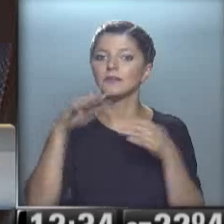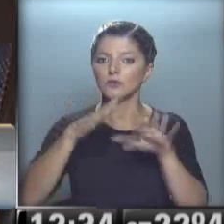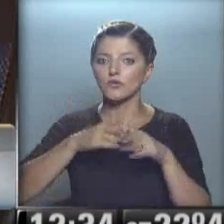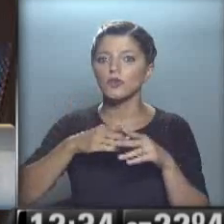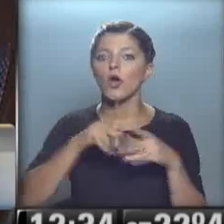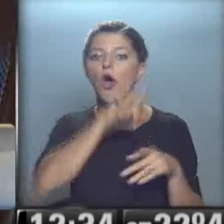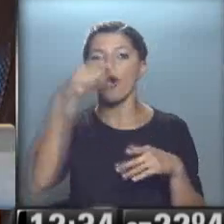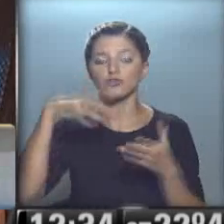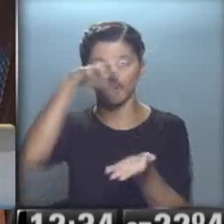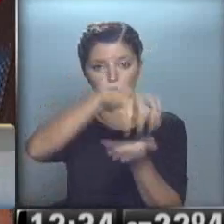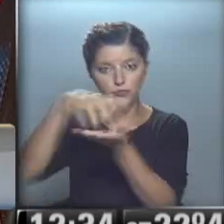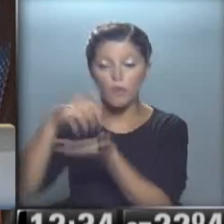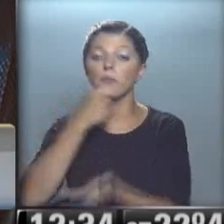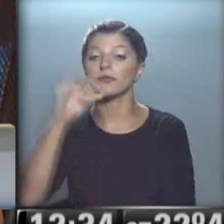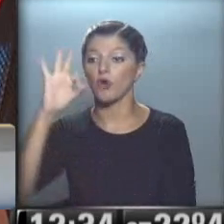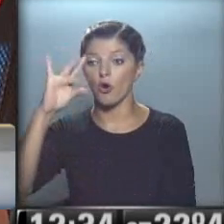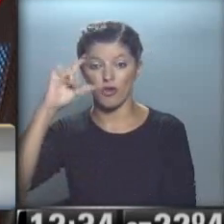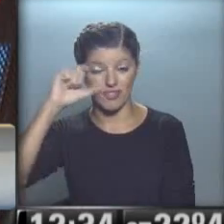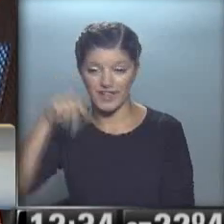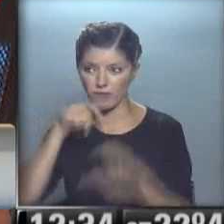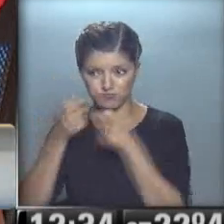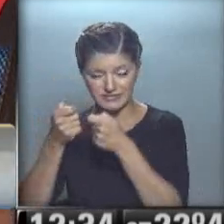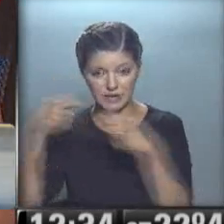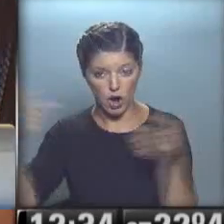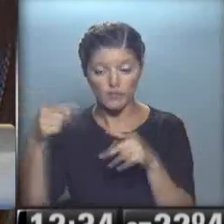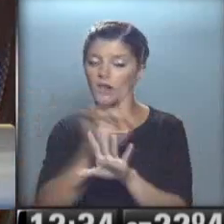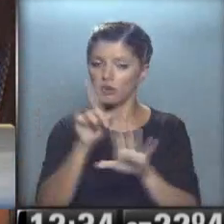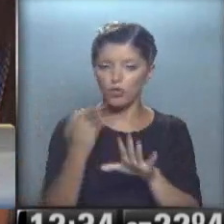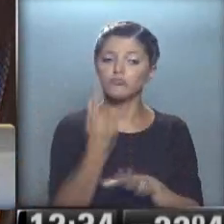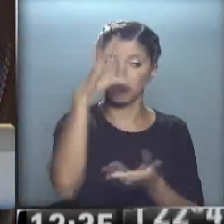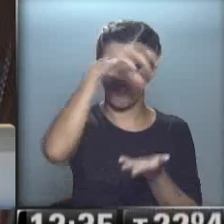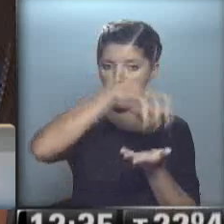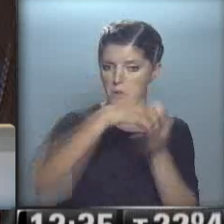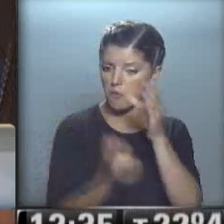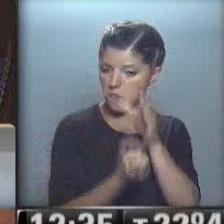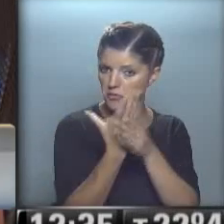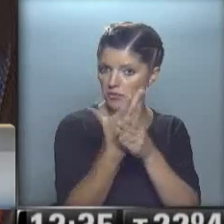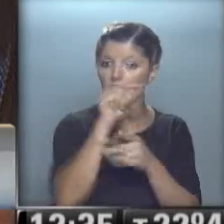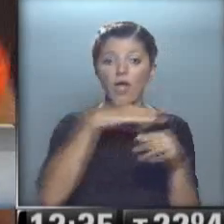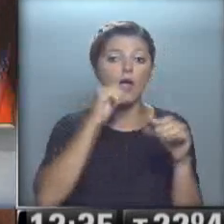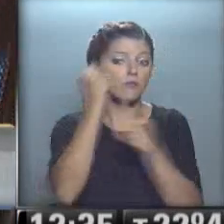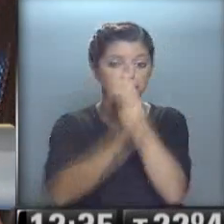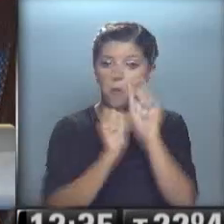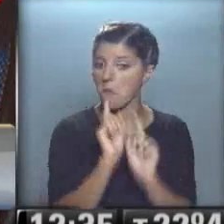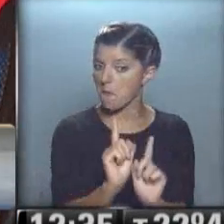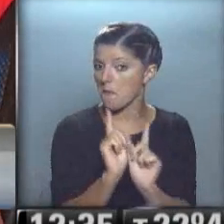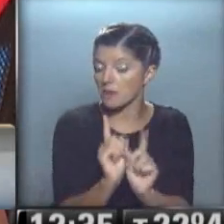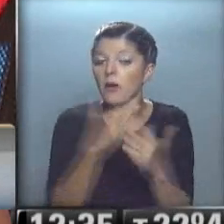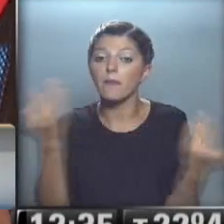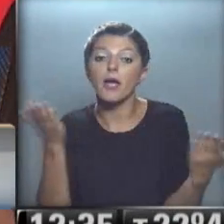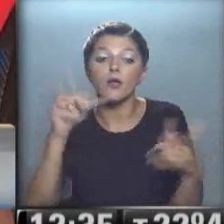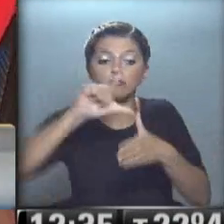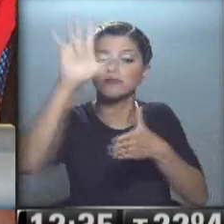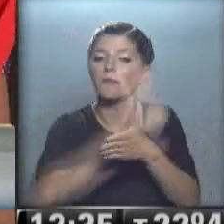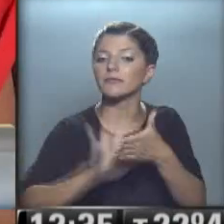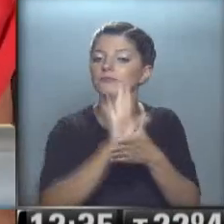los organismos ya existentes como la oea sino crear un organismo Paralelo que cumpla la misma función pero a la manera América